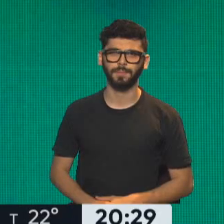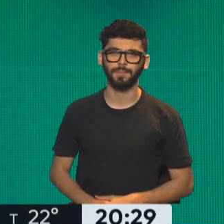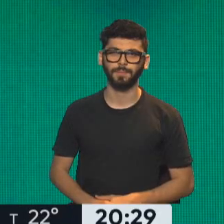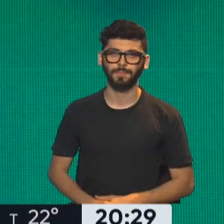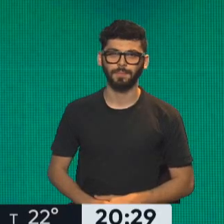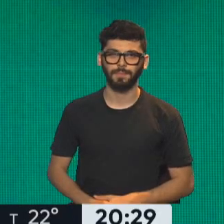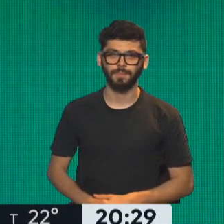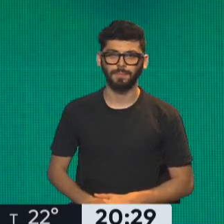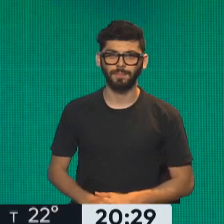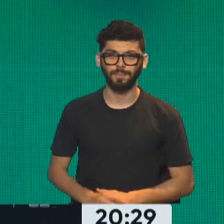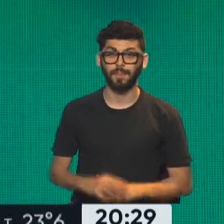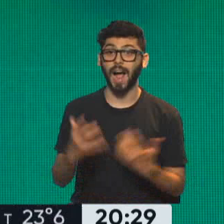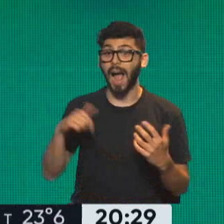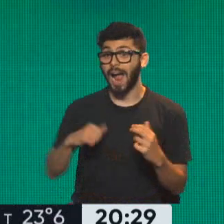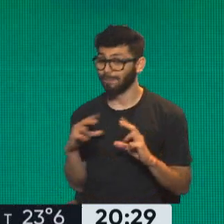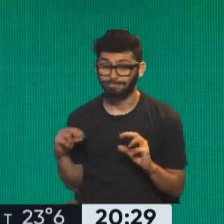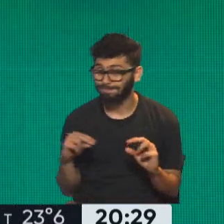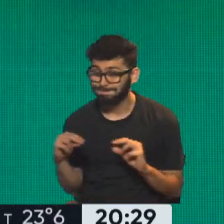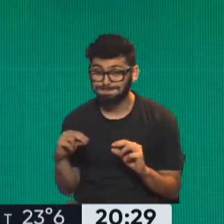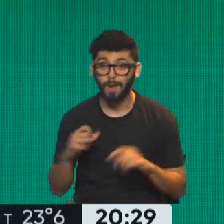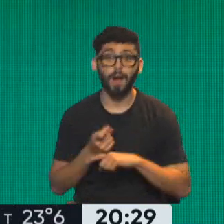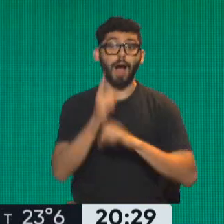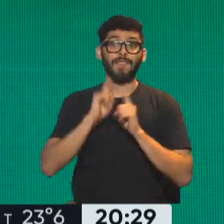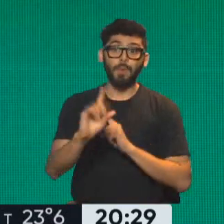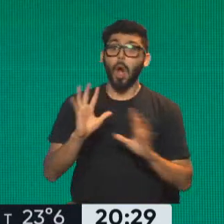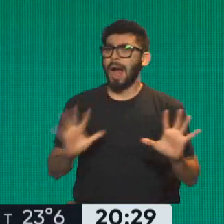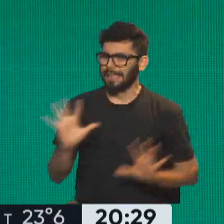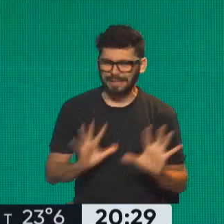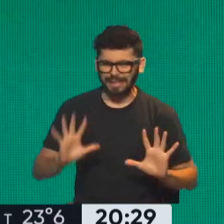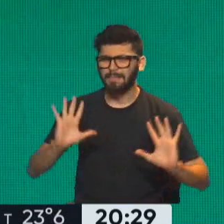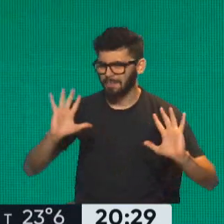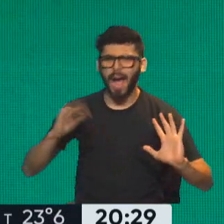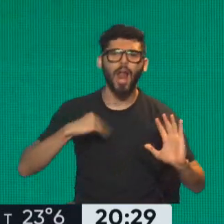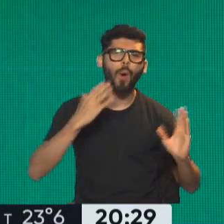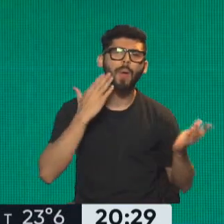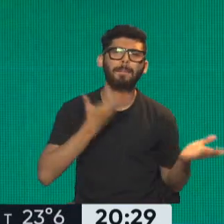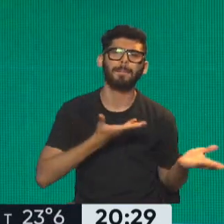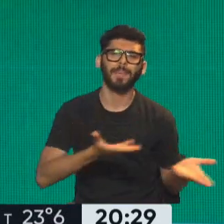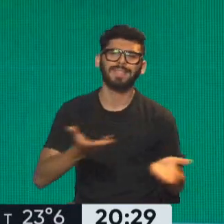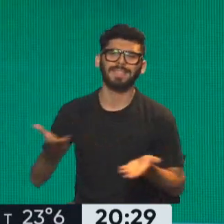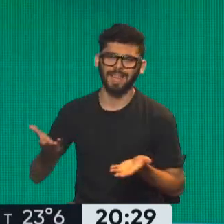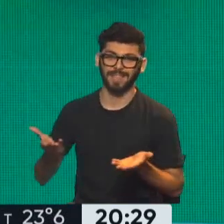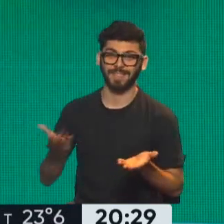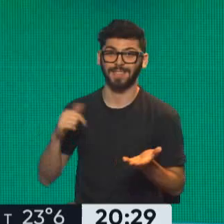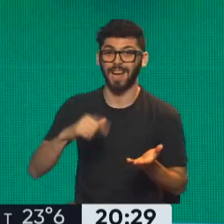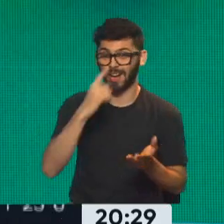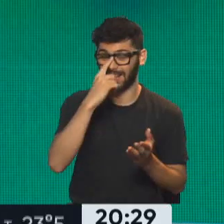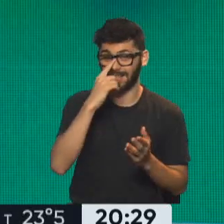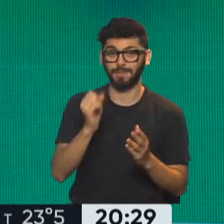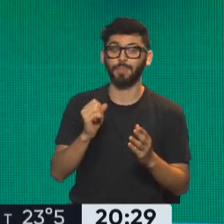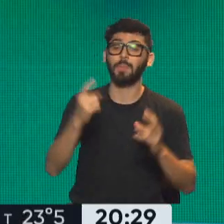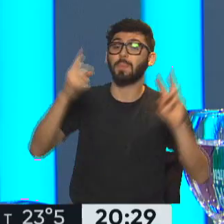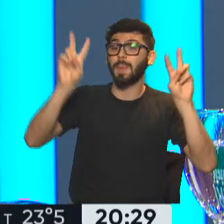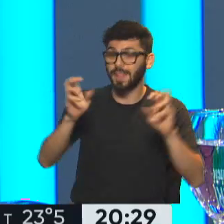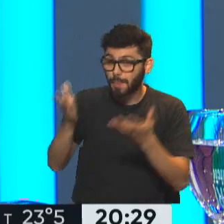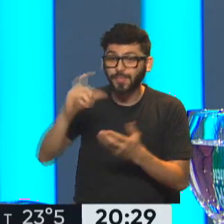Hay mucho off the record acá en la mesa. Está un poco desordenada, pero los voy a presentar. Nos ordenamos enseguida nos encolumnamos detrás del primer tema.